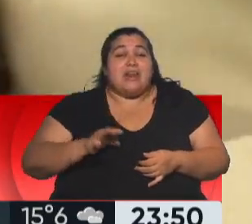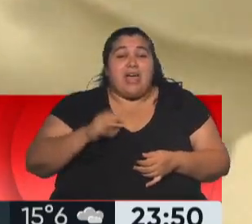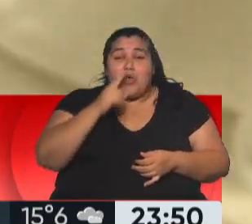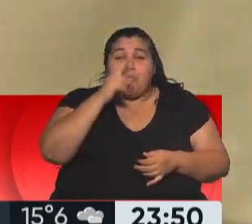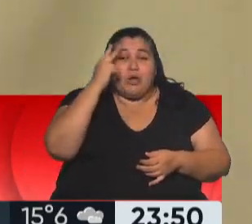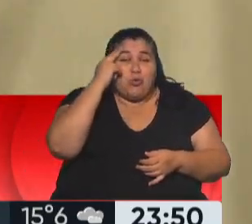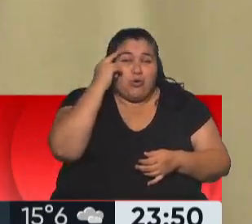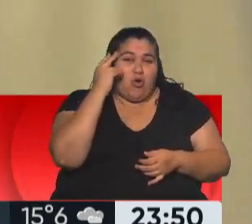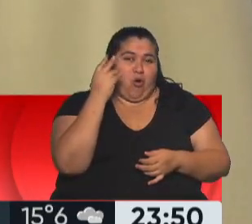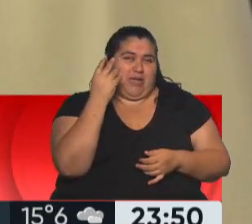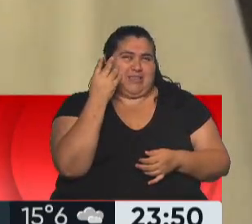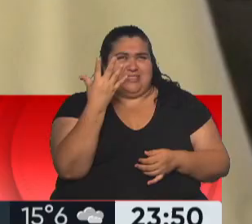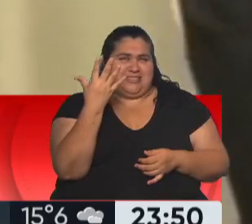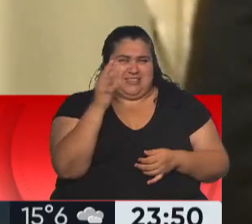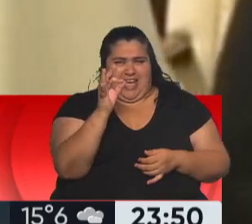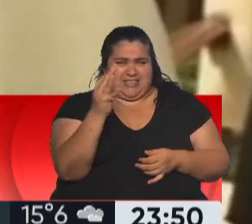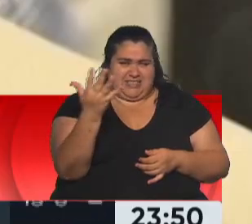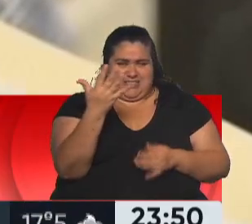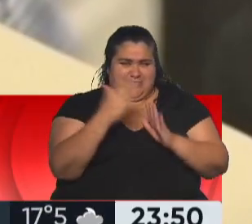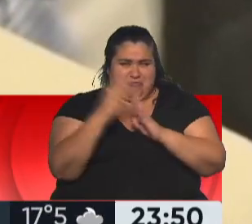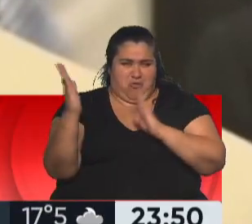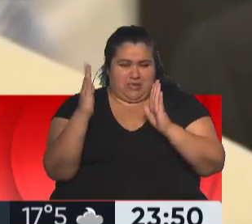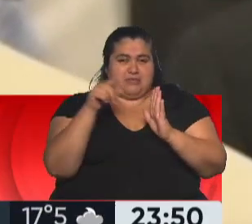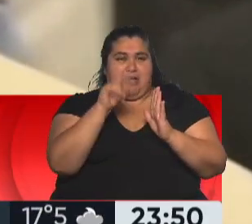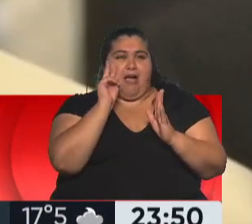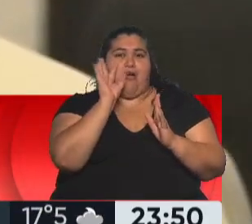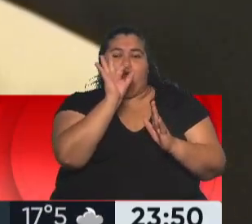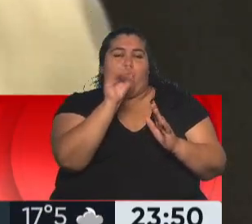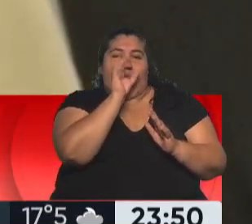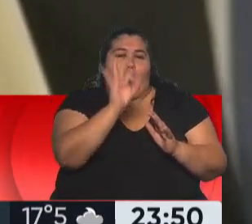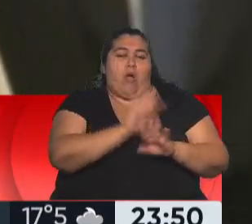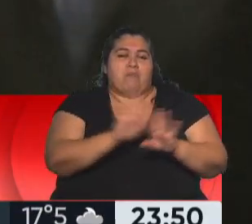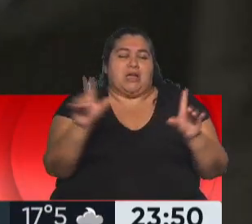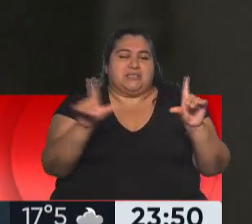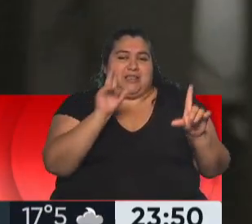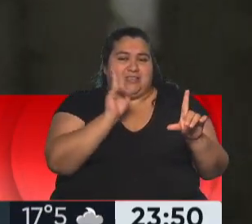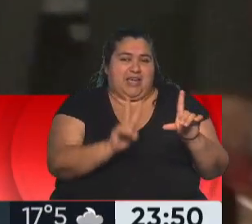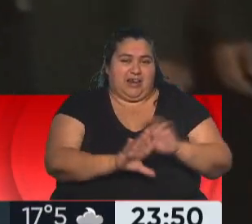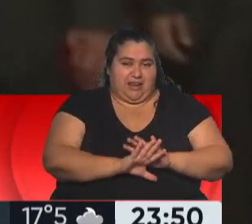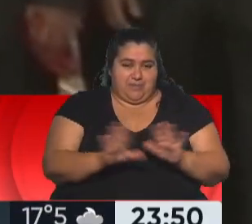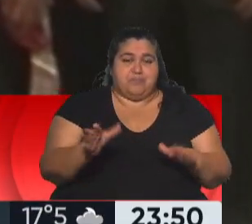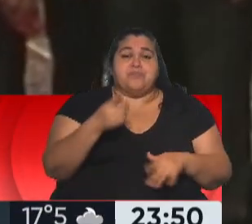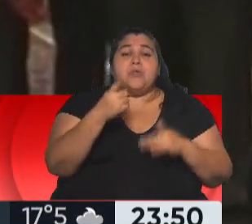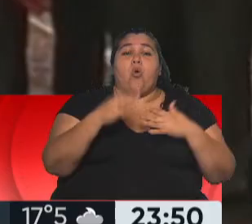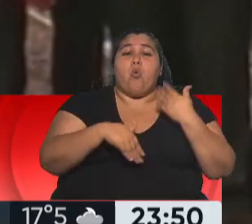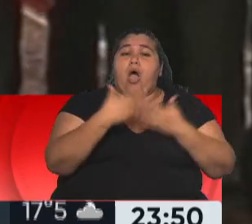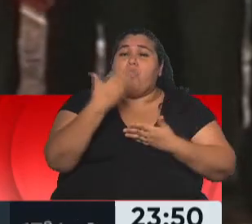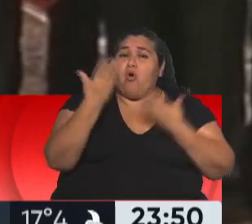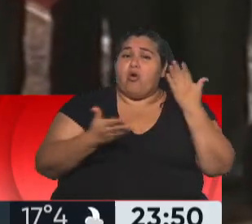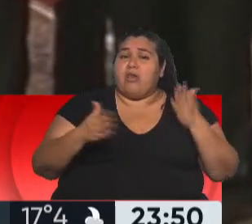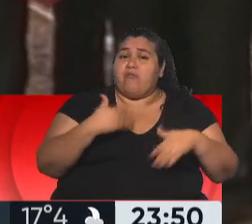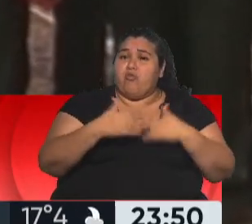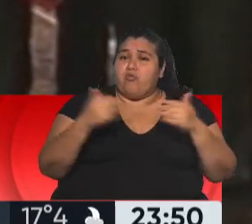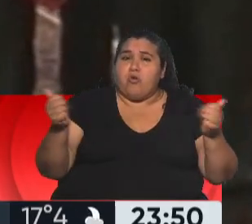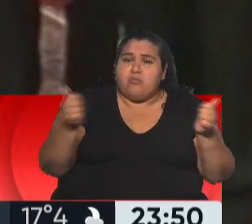veía más la televisión. Y le regaló la camiseta. La sonrisa del Papa cuando se encontraba con algún deportista, sobre todo con jugadores de fútbol, o cuando tenía una camiseta a mano,